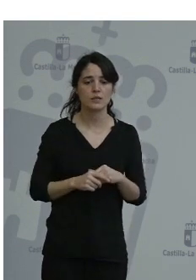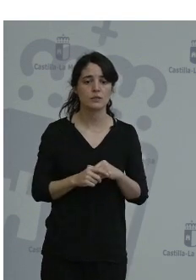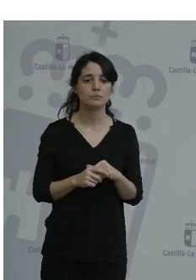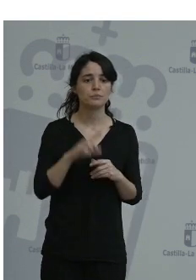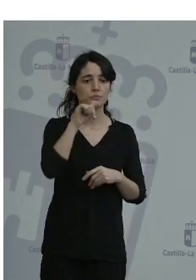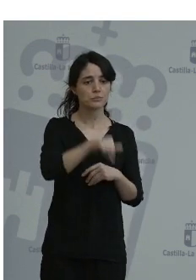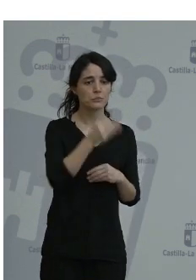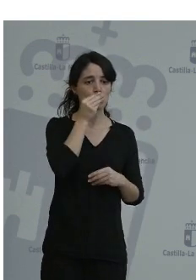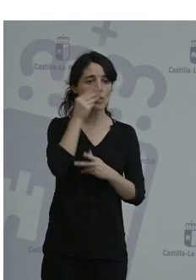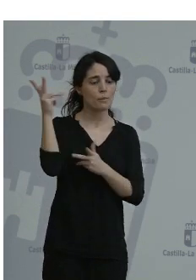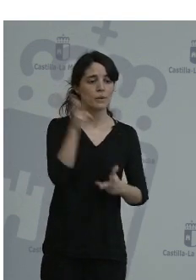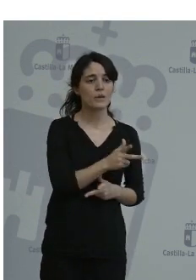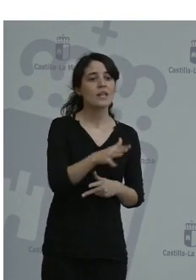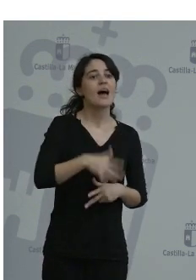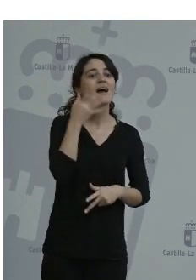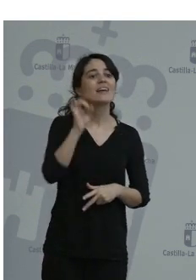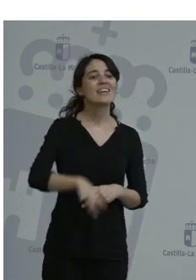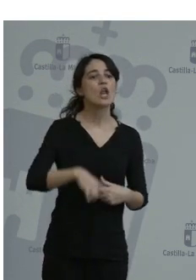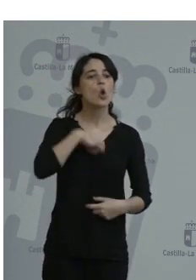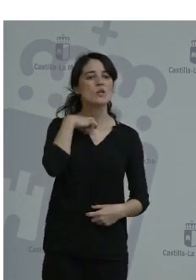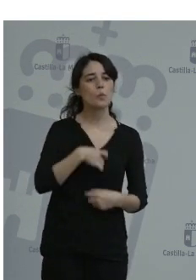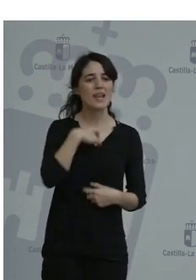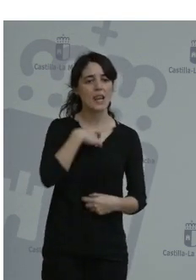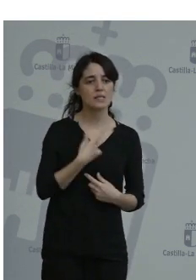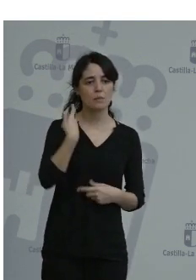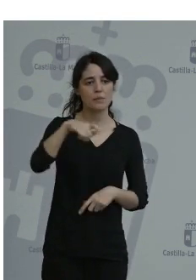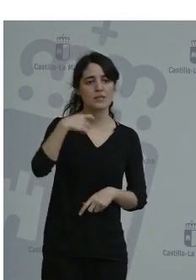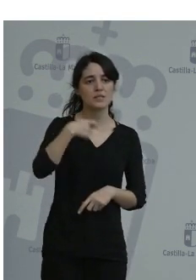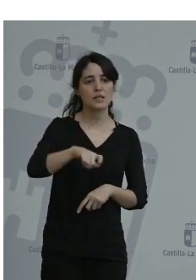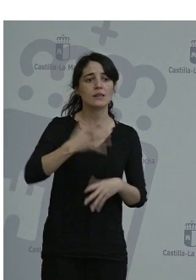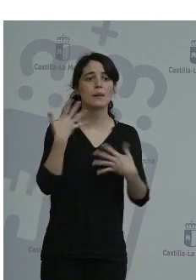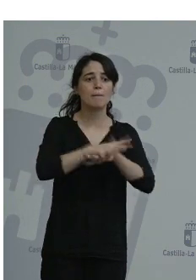bienvenida Luis Perales, el presidente de Plena Inclusión Castilla-La Mancha.